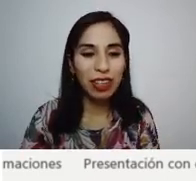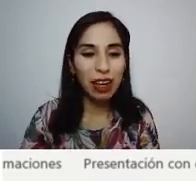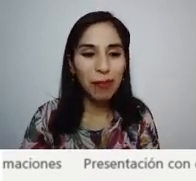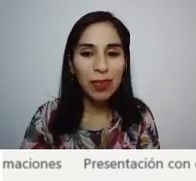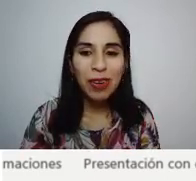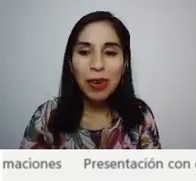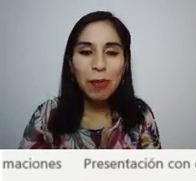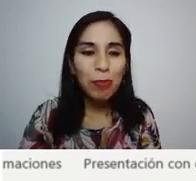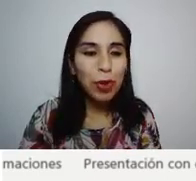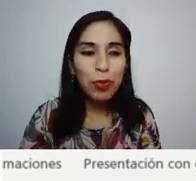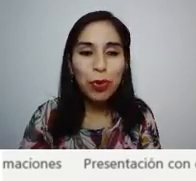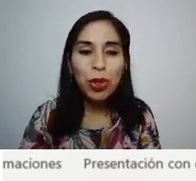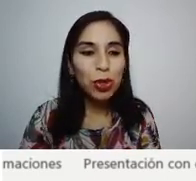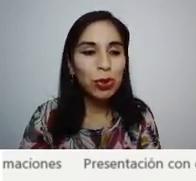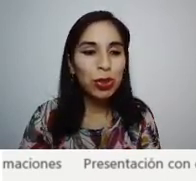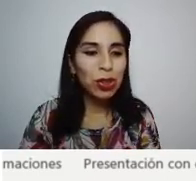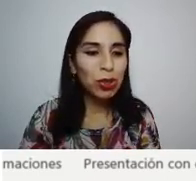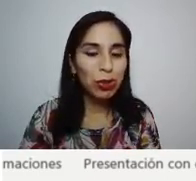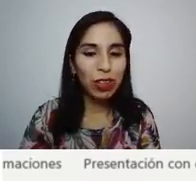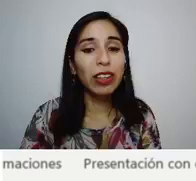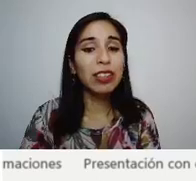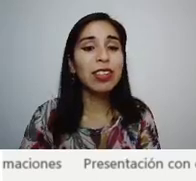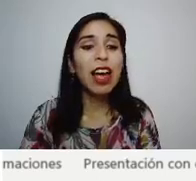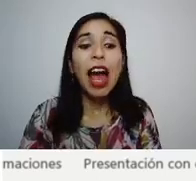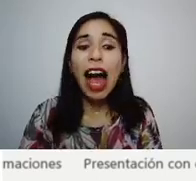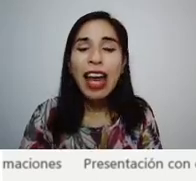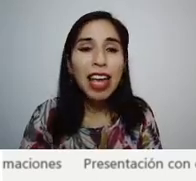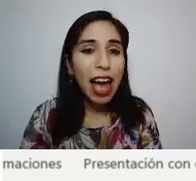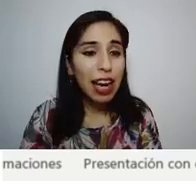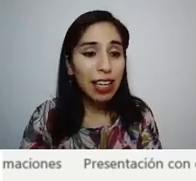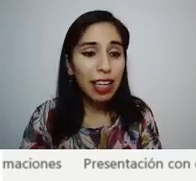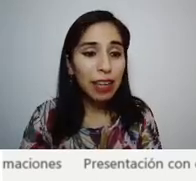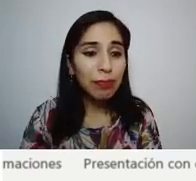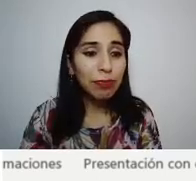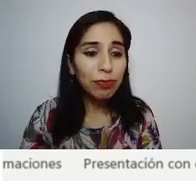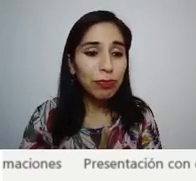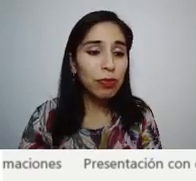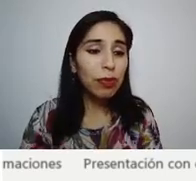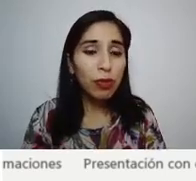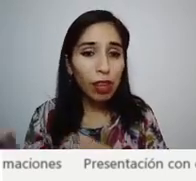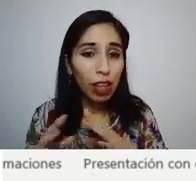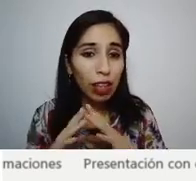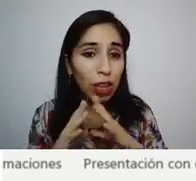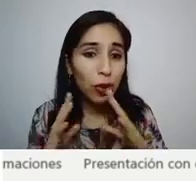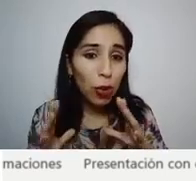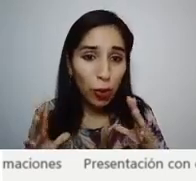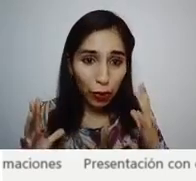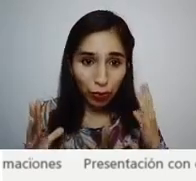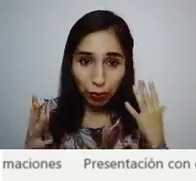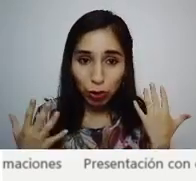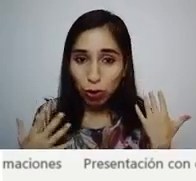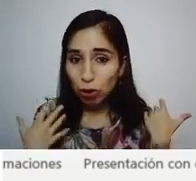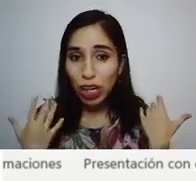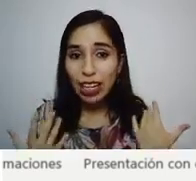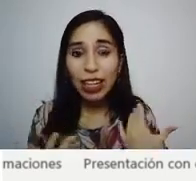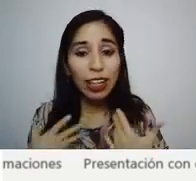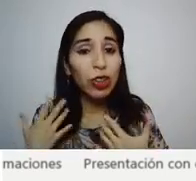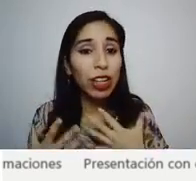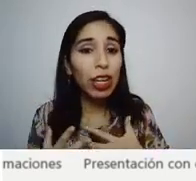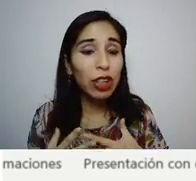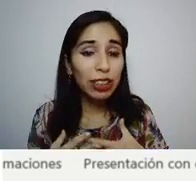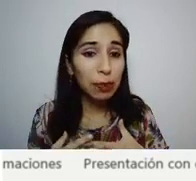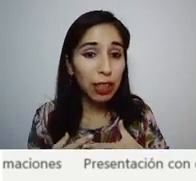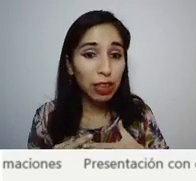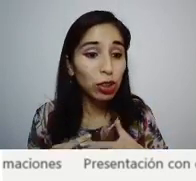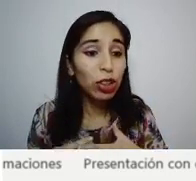de verdad muy muy orgulloso de ustedes hay alguien que no no le haya